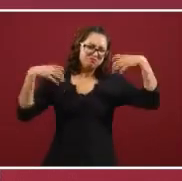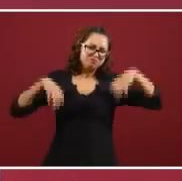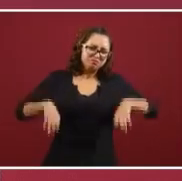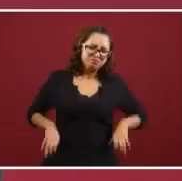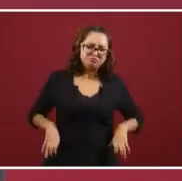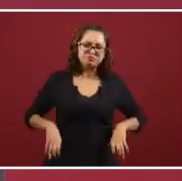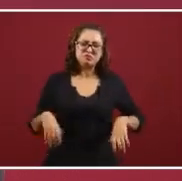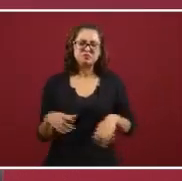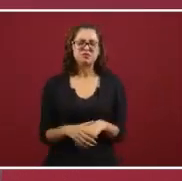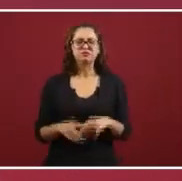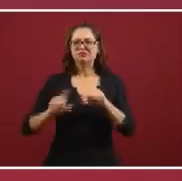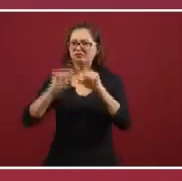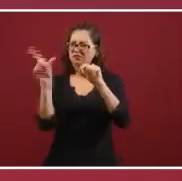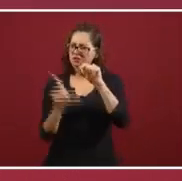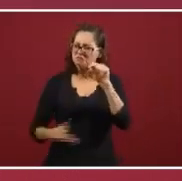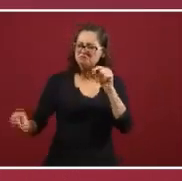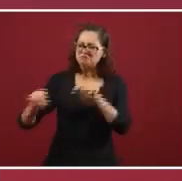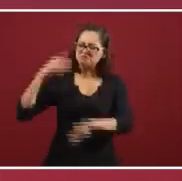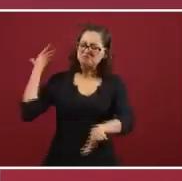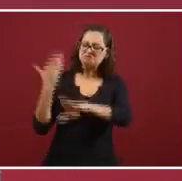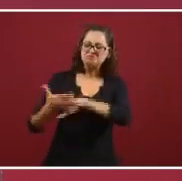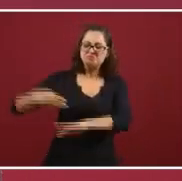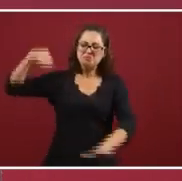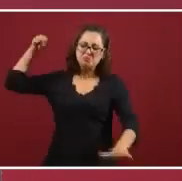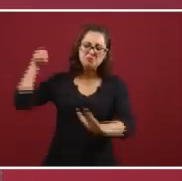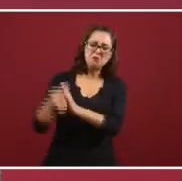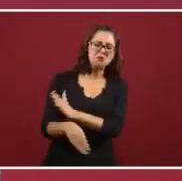a destruir a México.